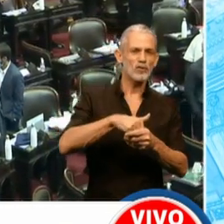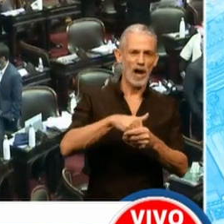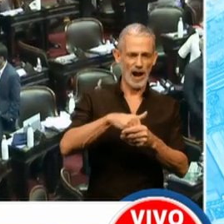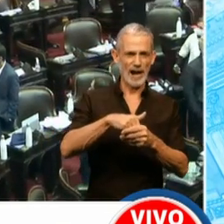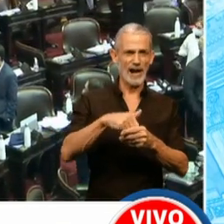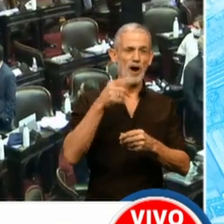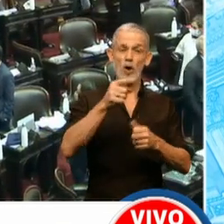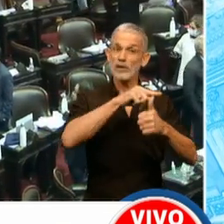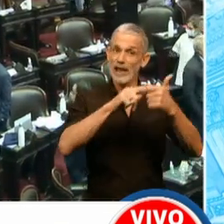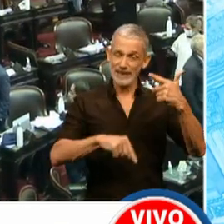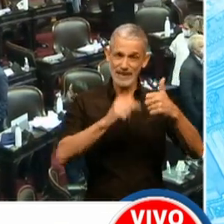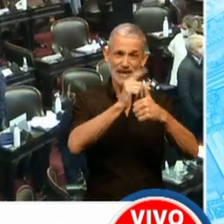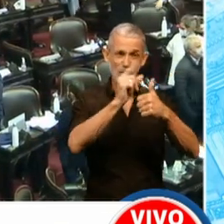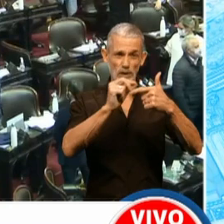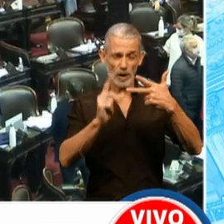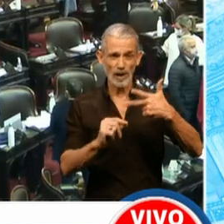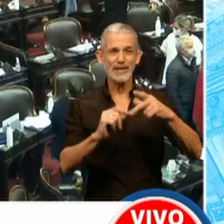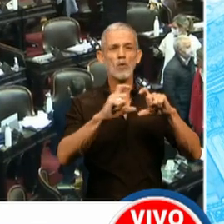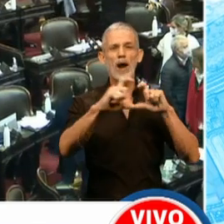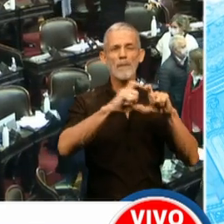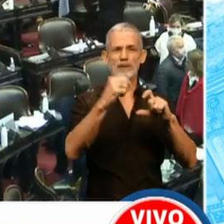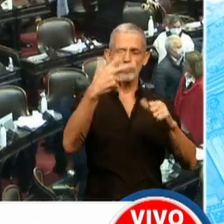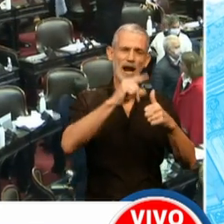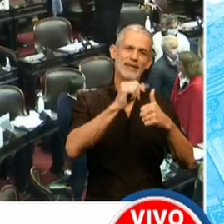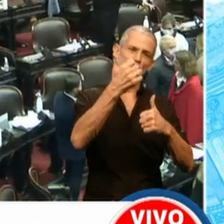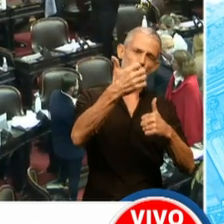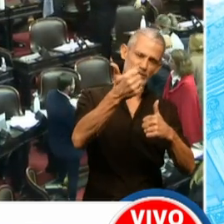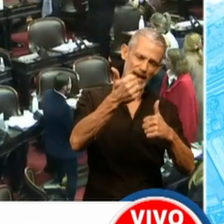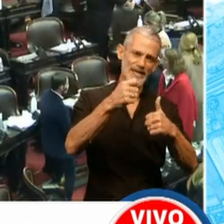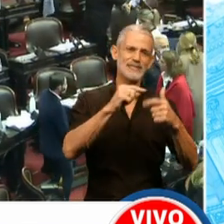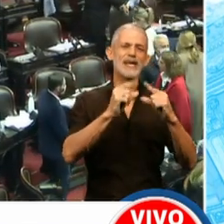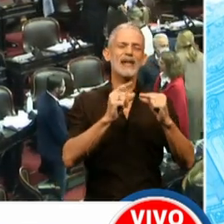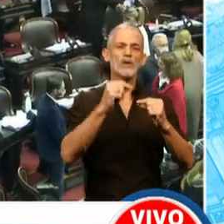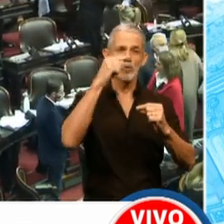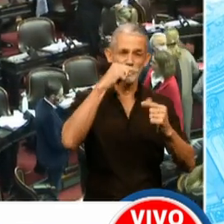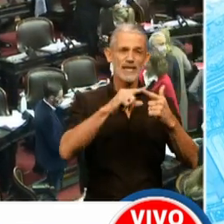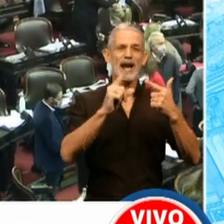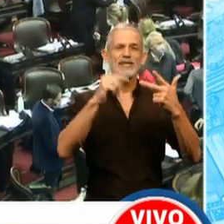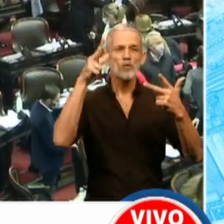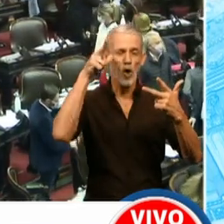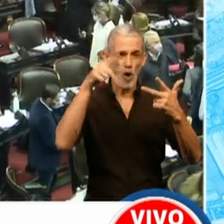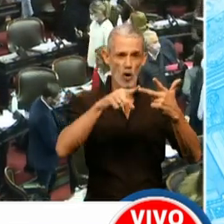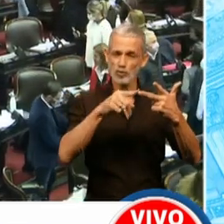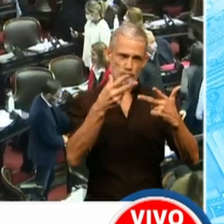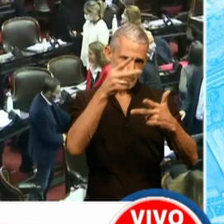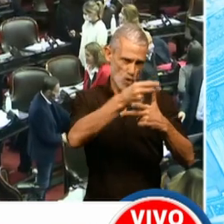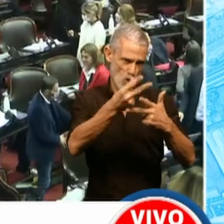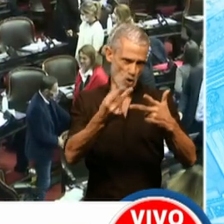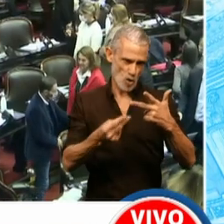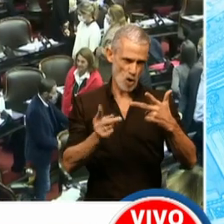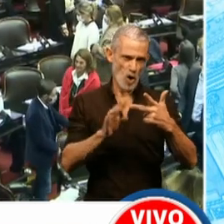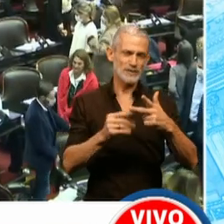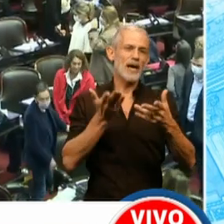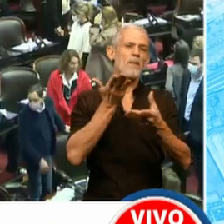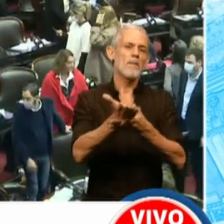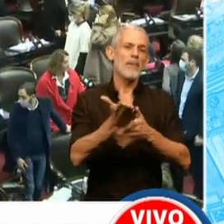los tres artículos del capítulo 3 y artículos 6 el artículo 7 y el artículo 8 por lo tanto voy